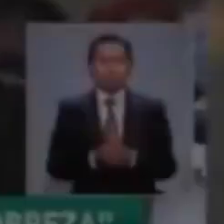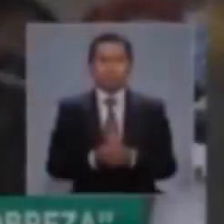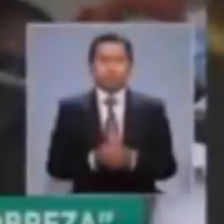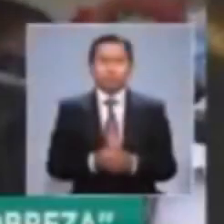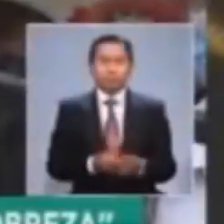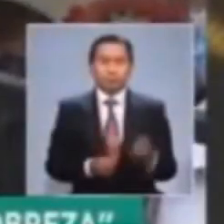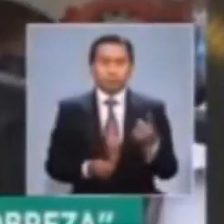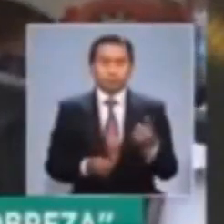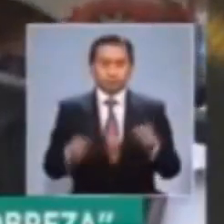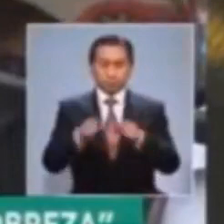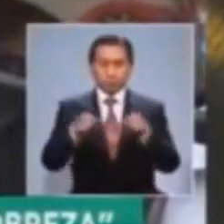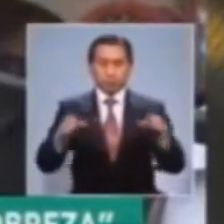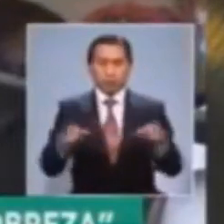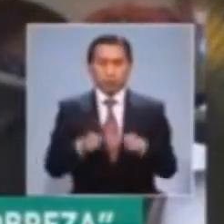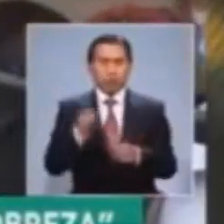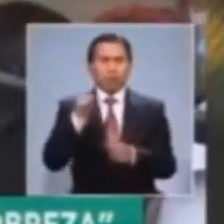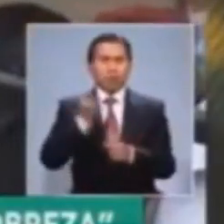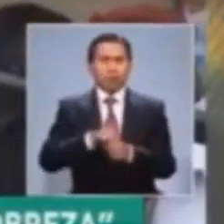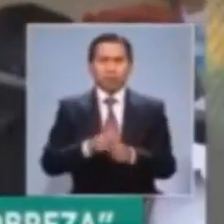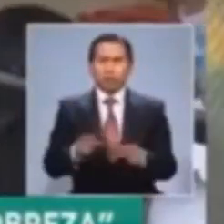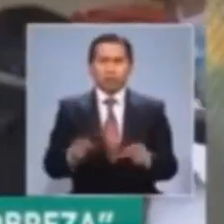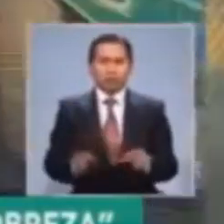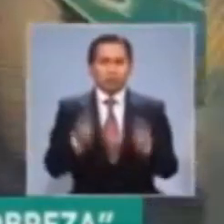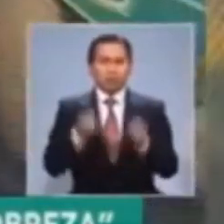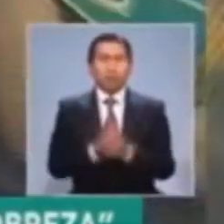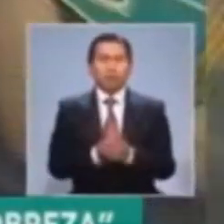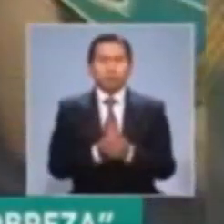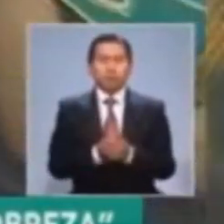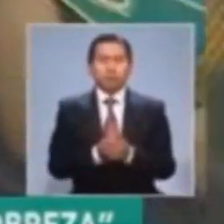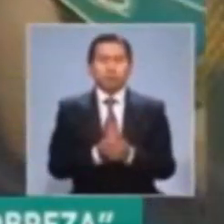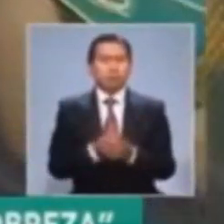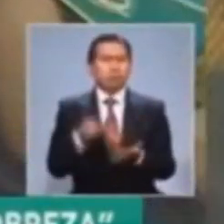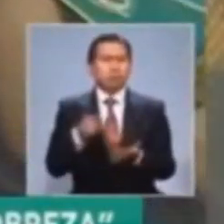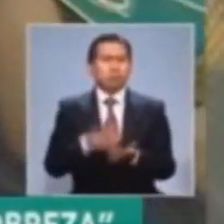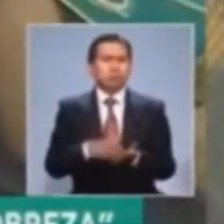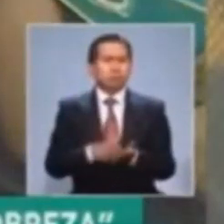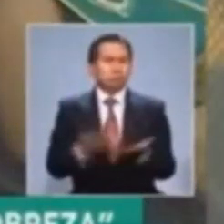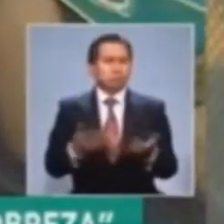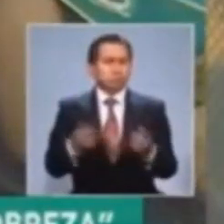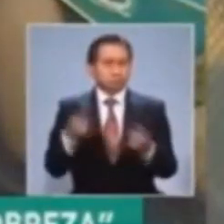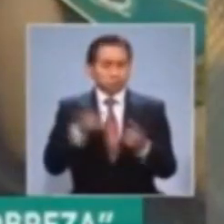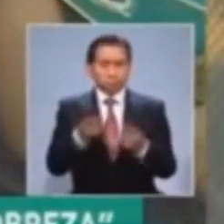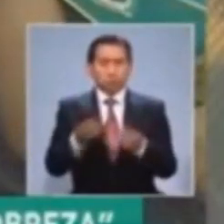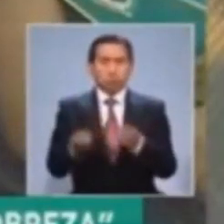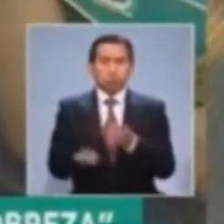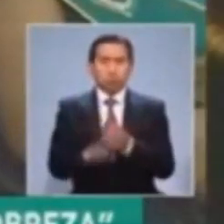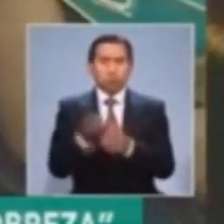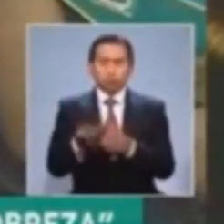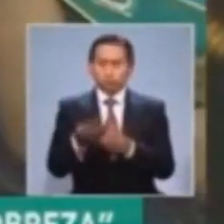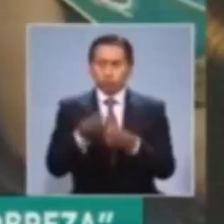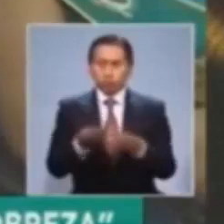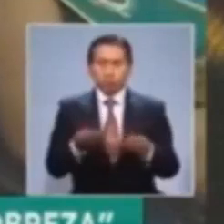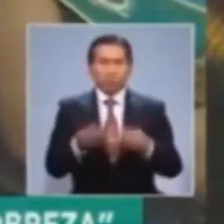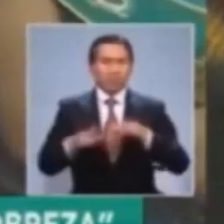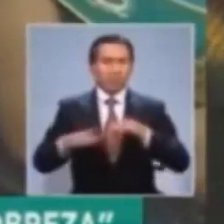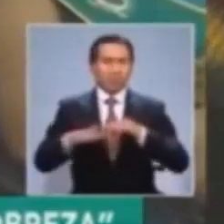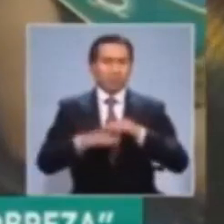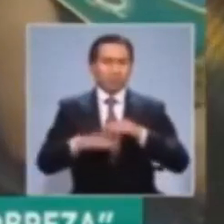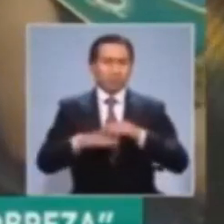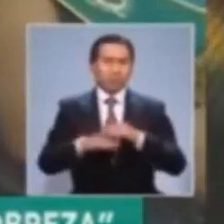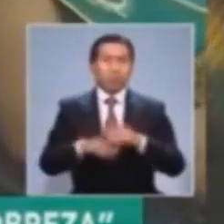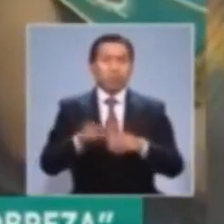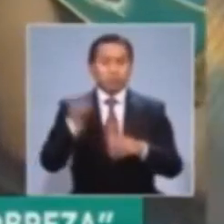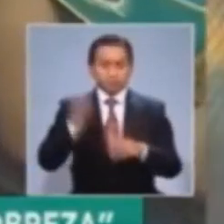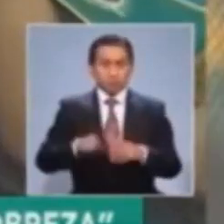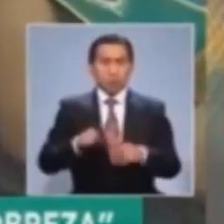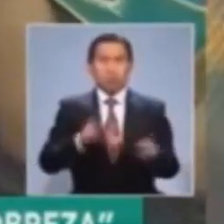La primera área de trabajo inmediato tiene que ver no solamente con la producción de materia prima,